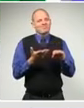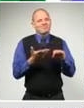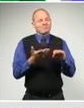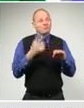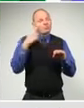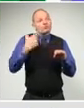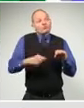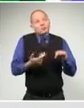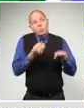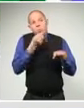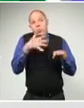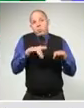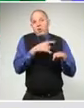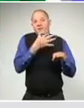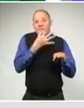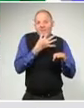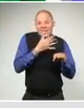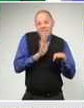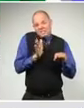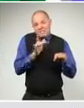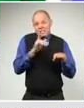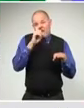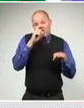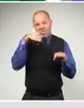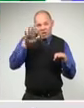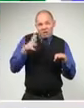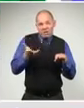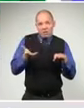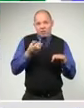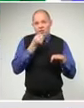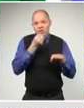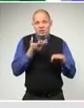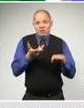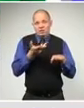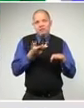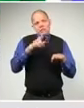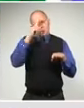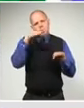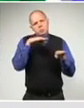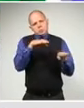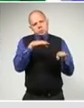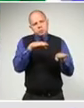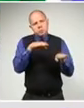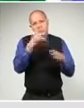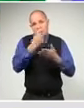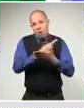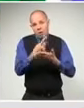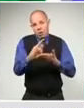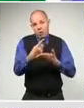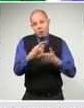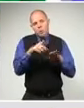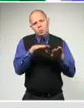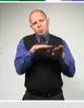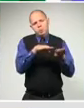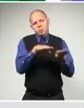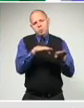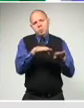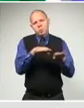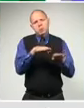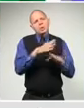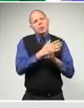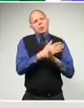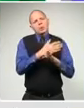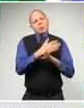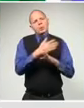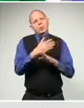edad, pues después de un ingreso de 7 días, periodo de él en terapia